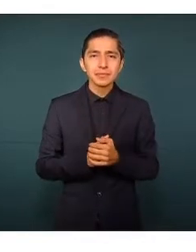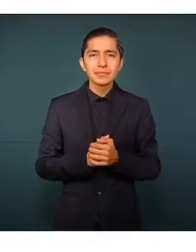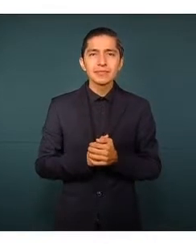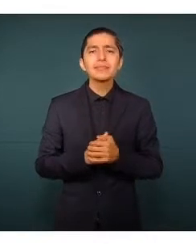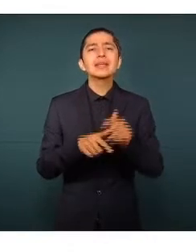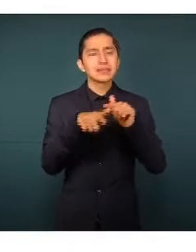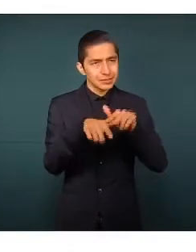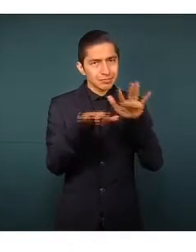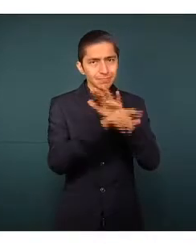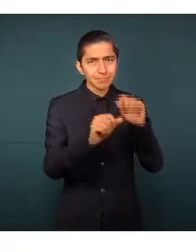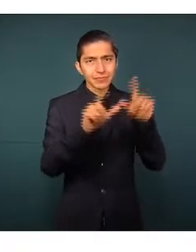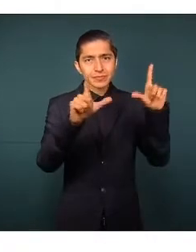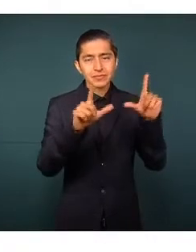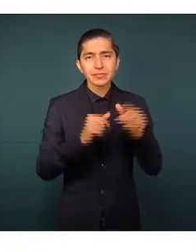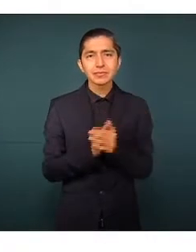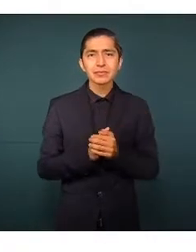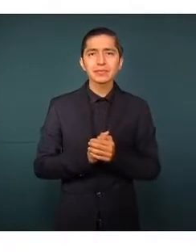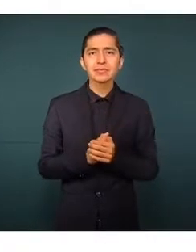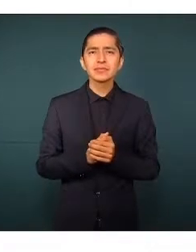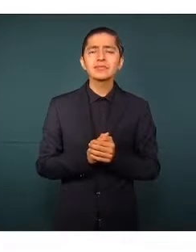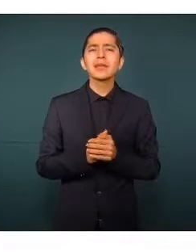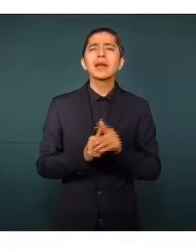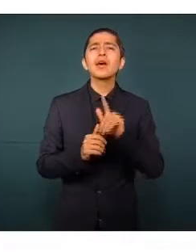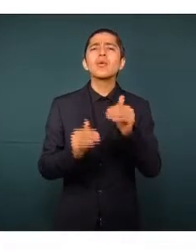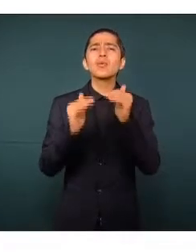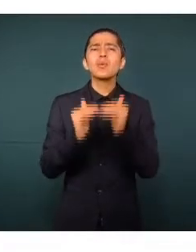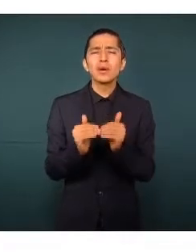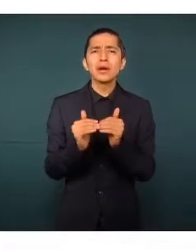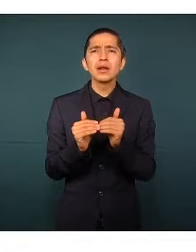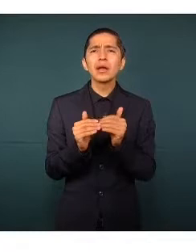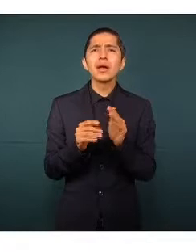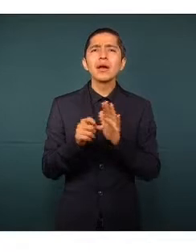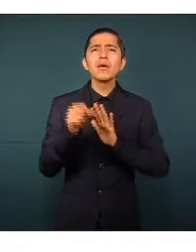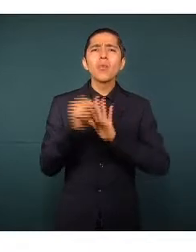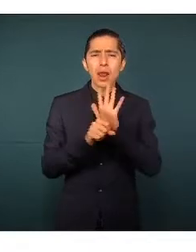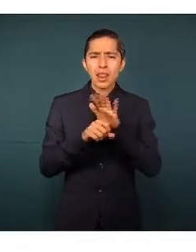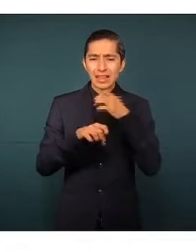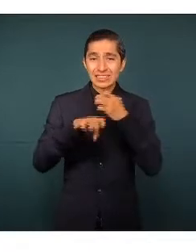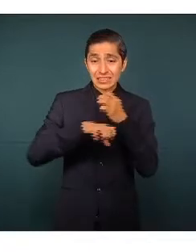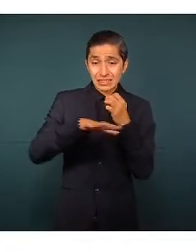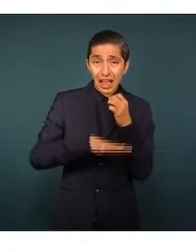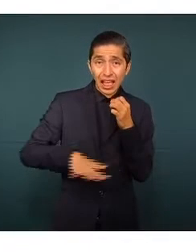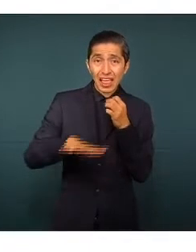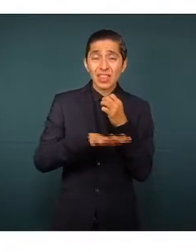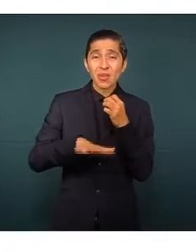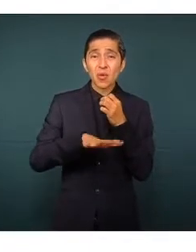La que sigue, por favor. En cuanto a fuerzas de seguridad del Estado,